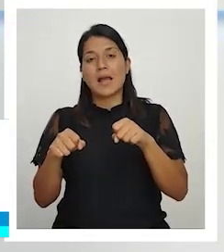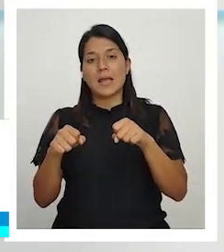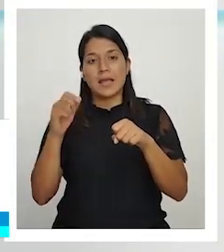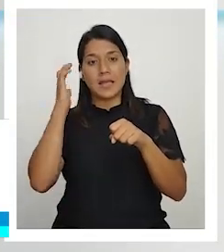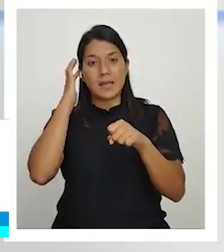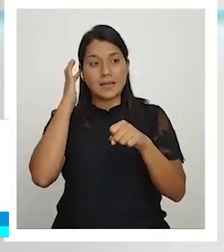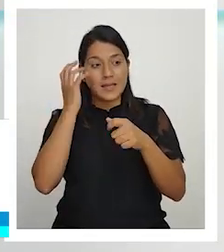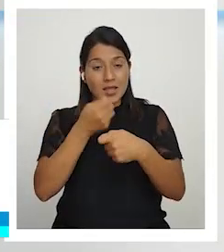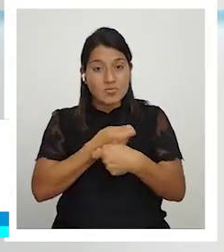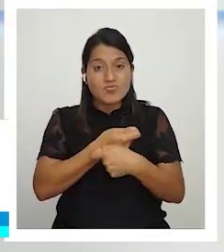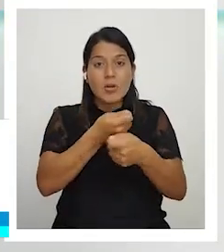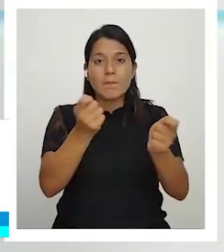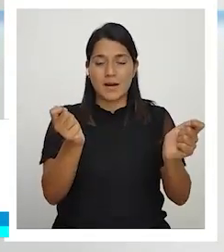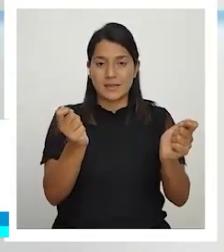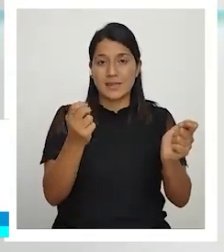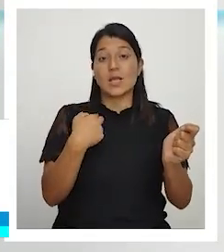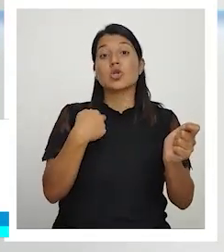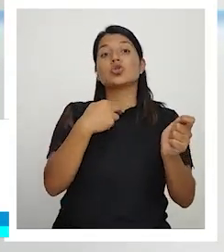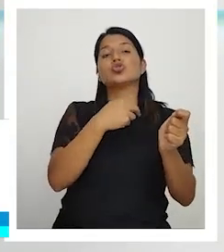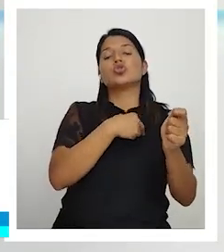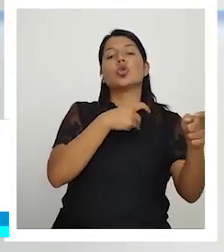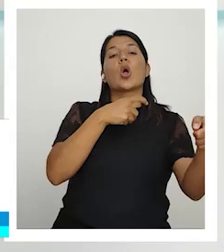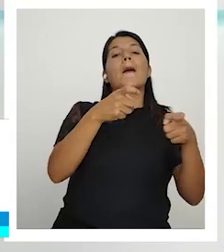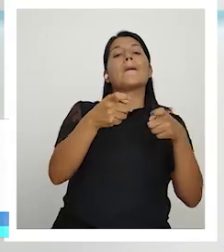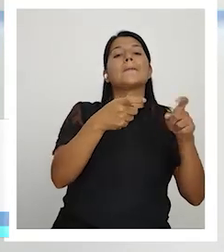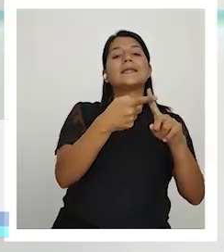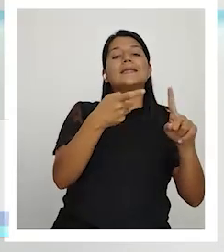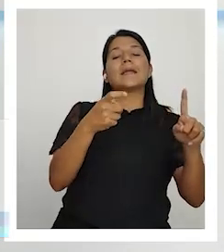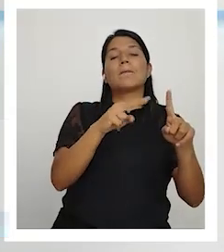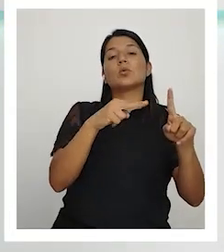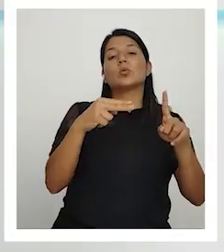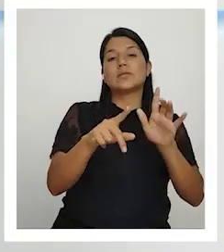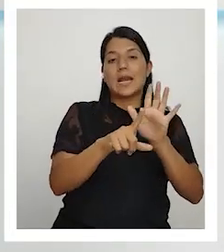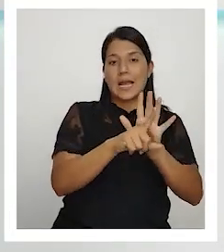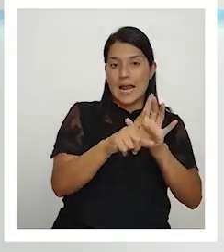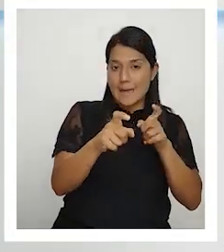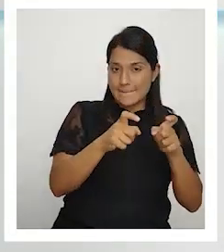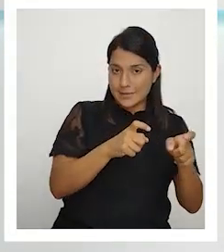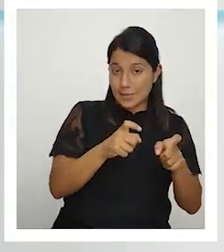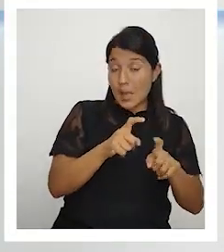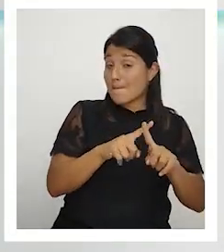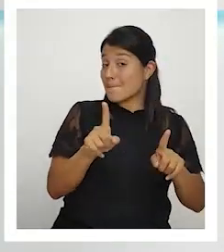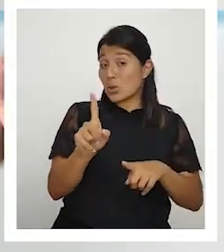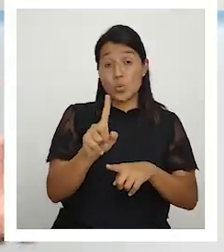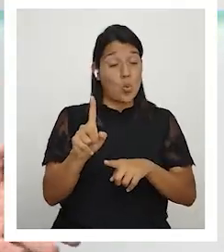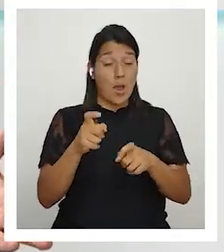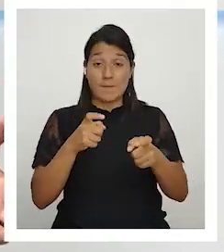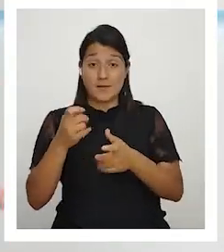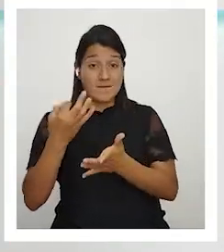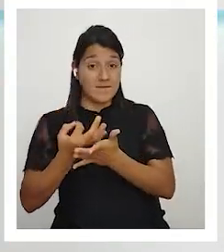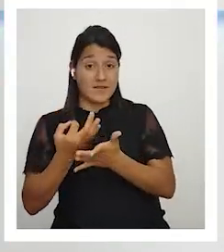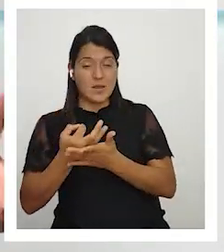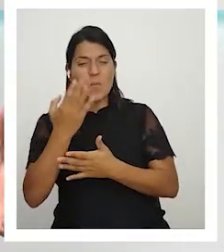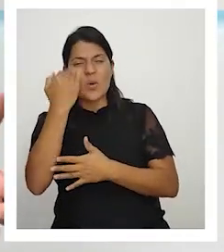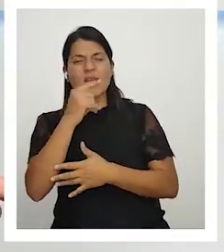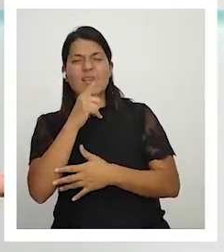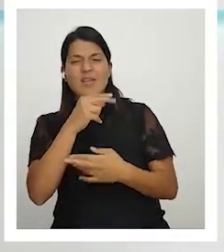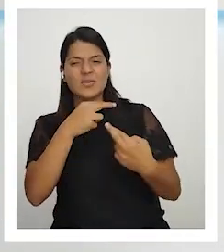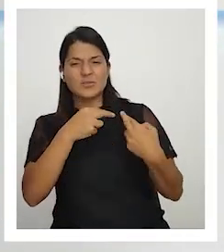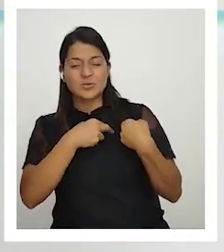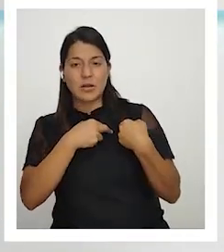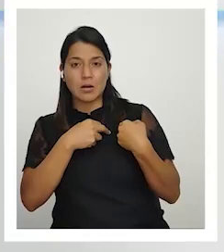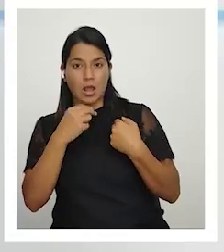nosotros lo administramos en la parte legal y administrativa, no en la parte financiera, porque esa le ha correspondido al Estado durante toda la